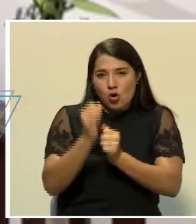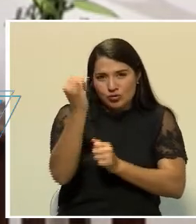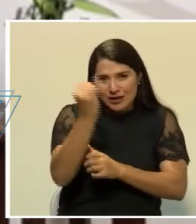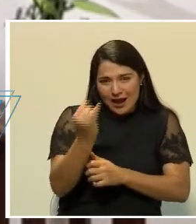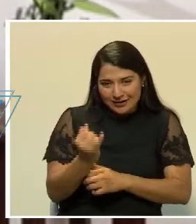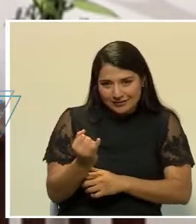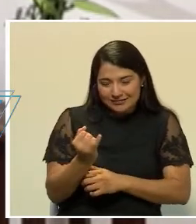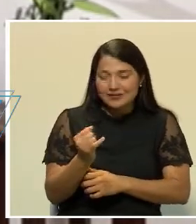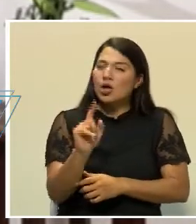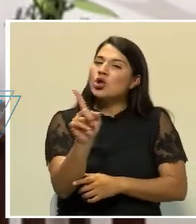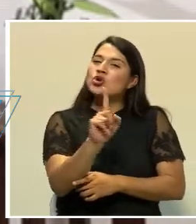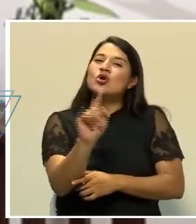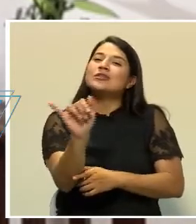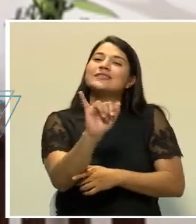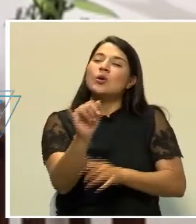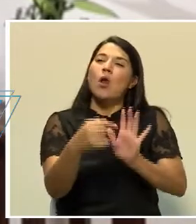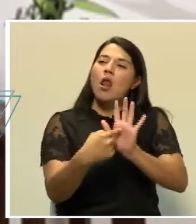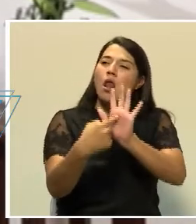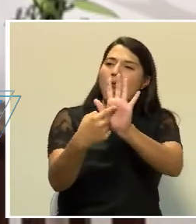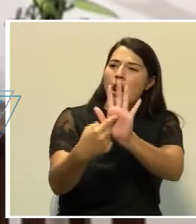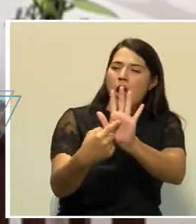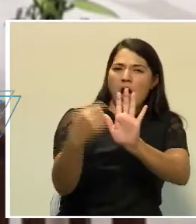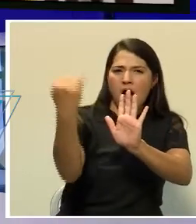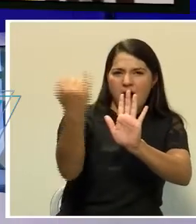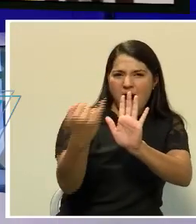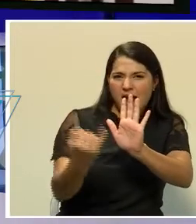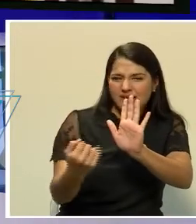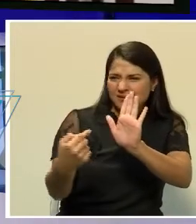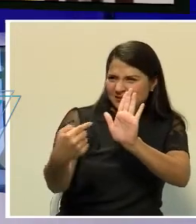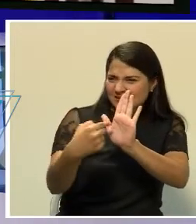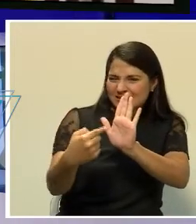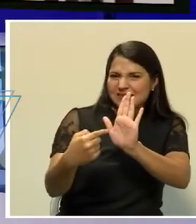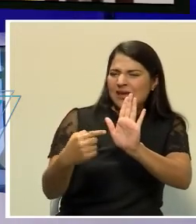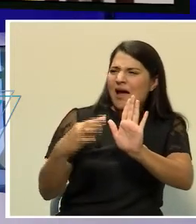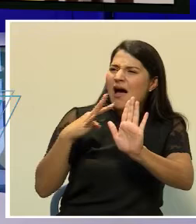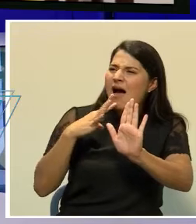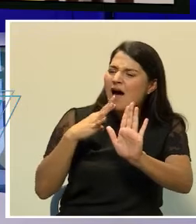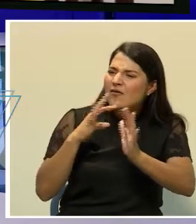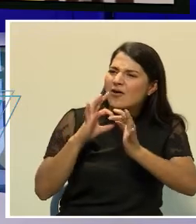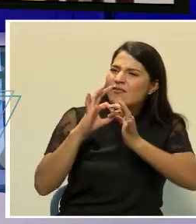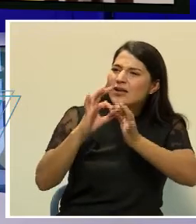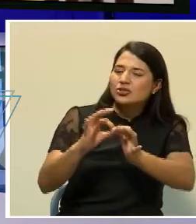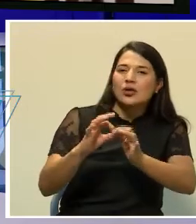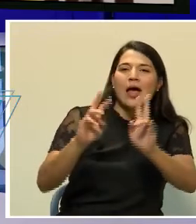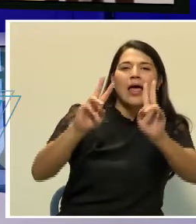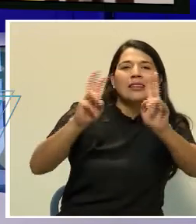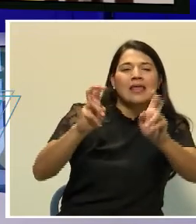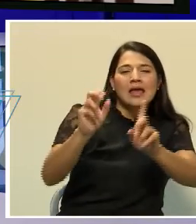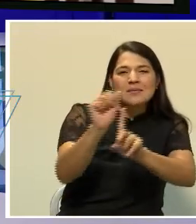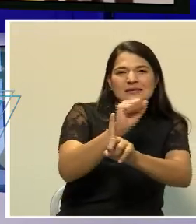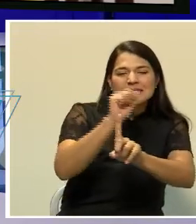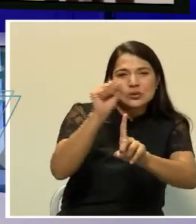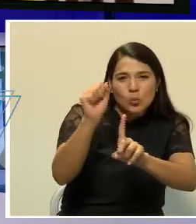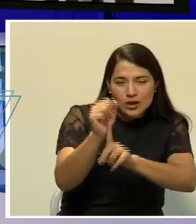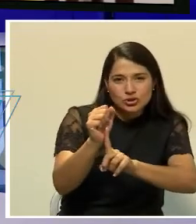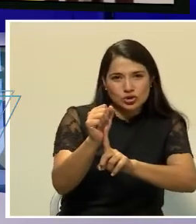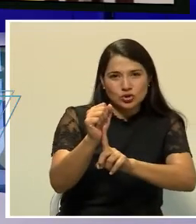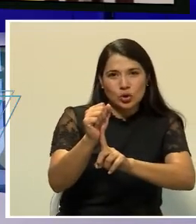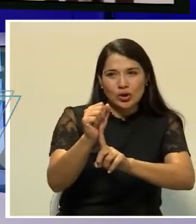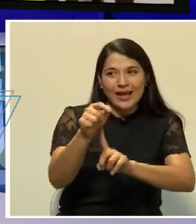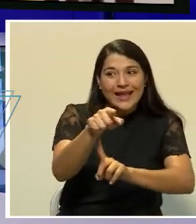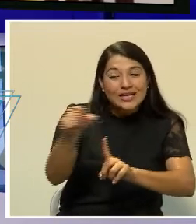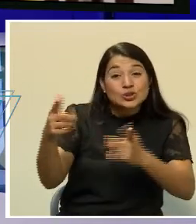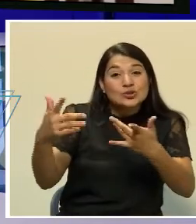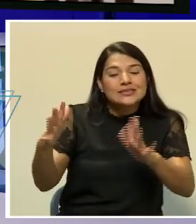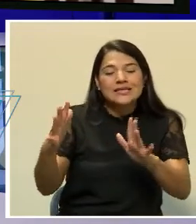con el público con obras que le hablan directamente de temáticas, de situaciones, vivencias y contextos que el público